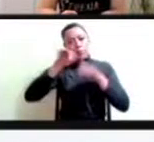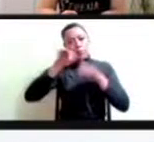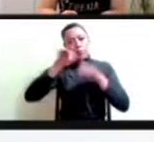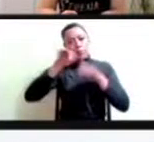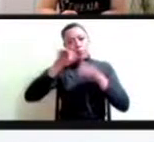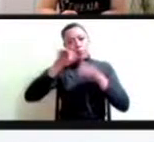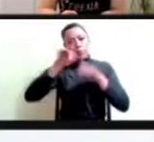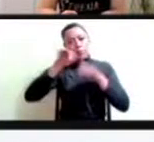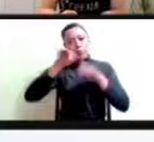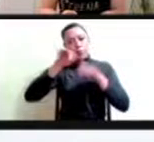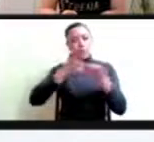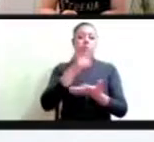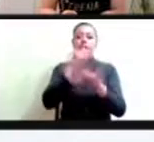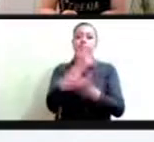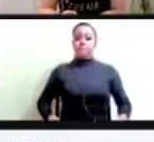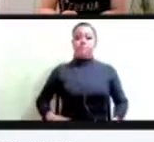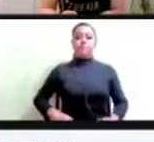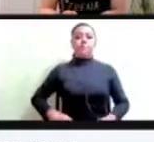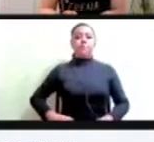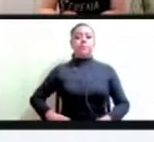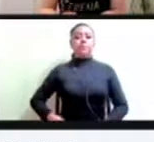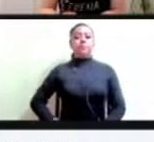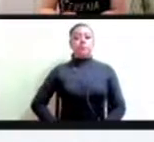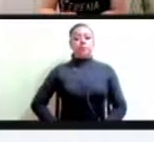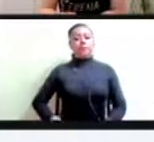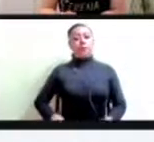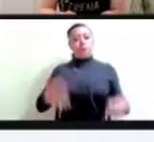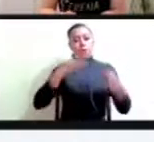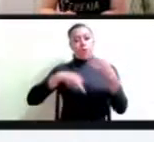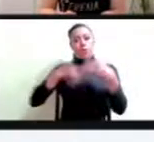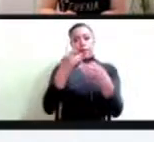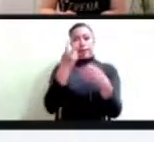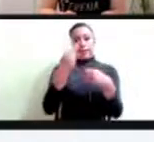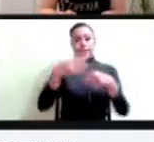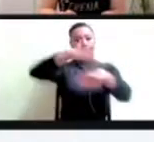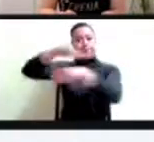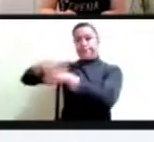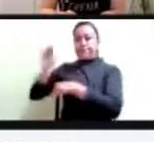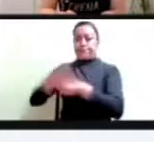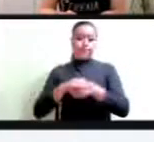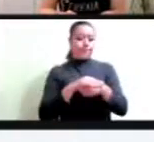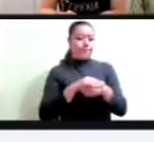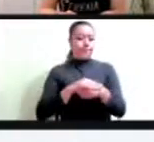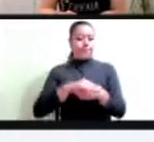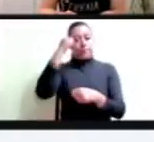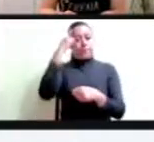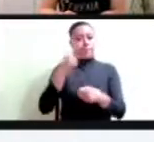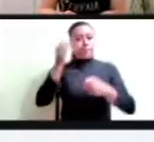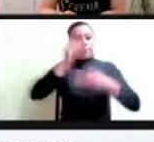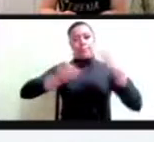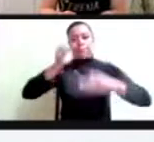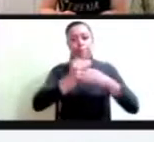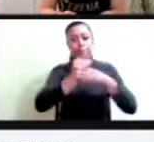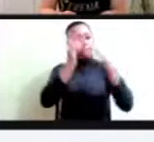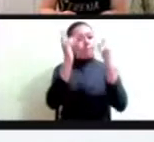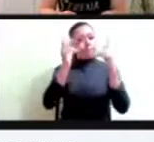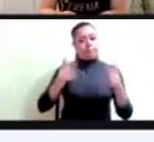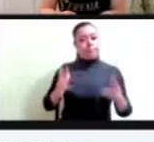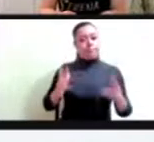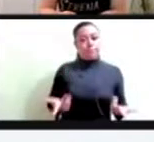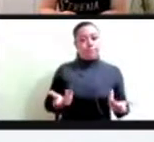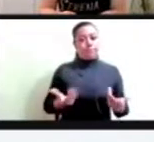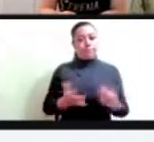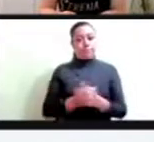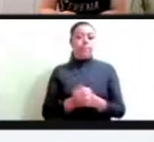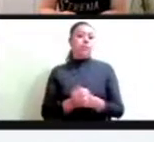nos invita, nos convoca y nos insiste a romper nuestros patrones,